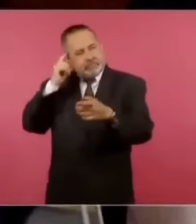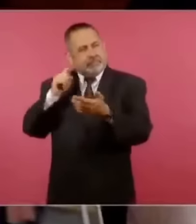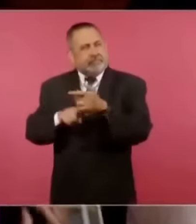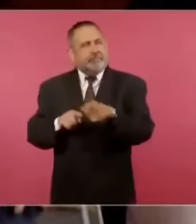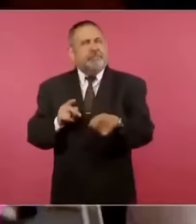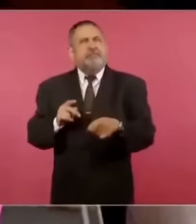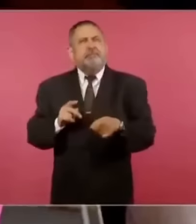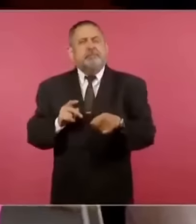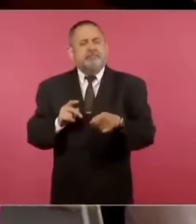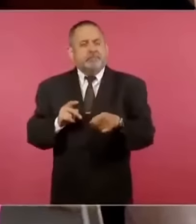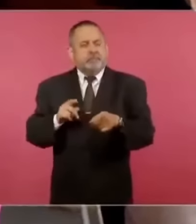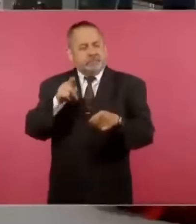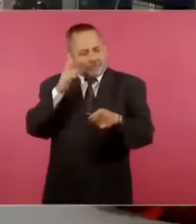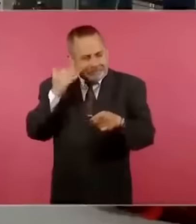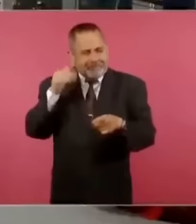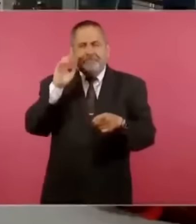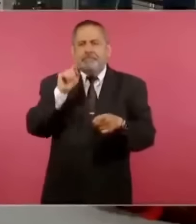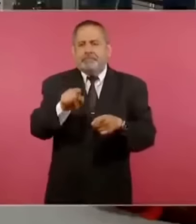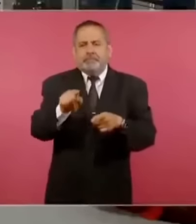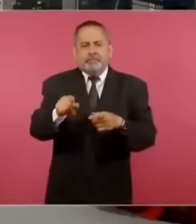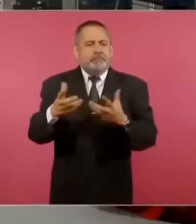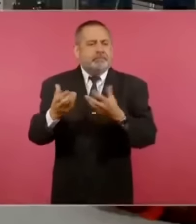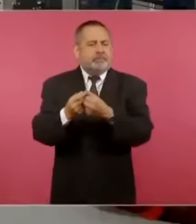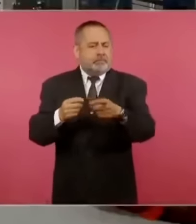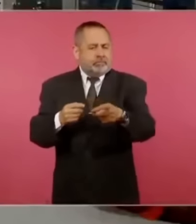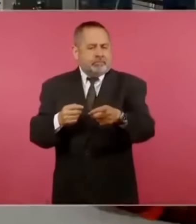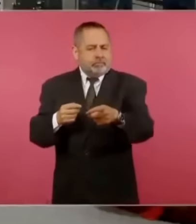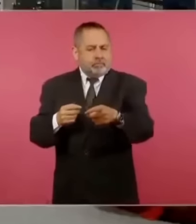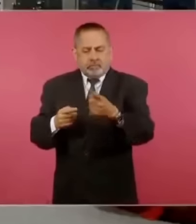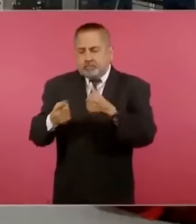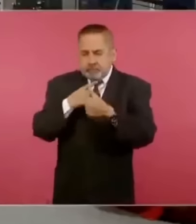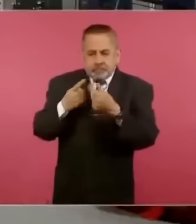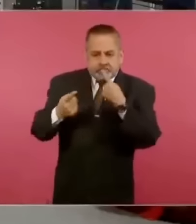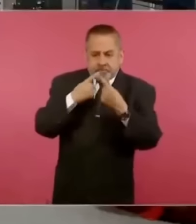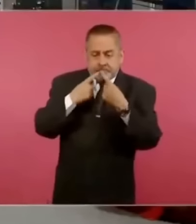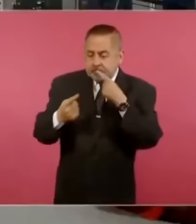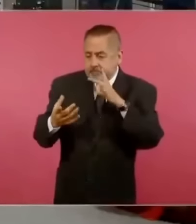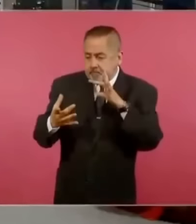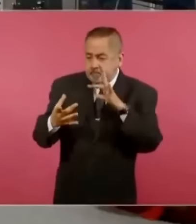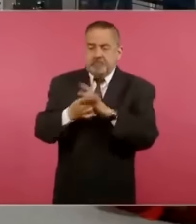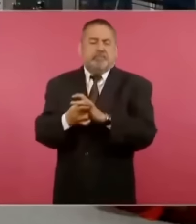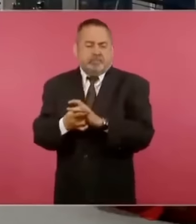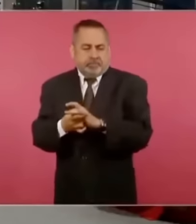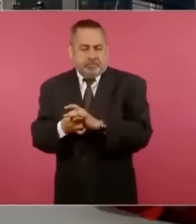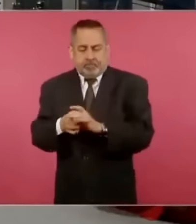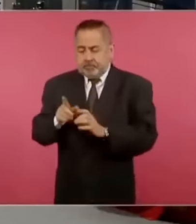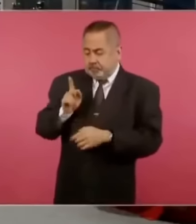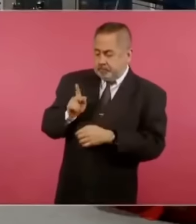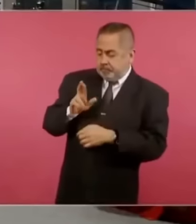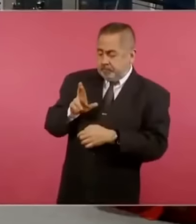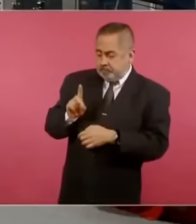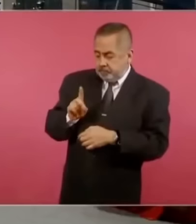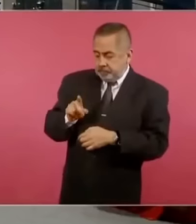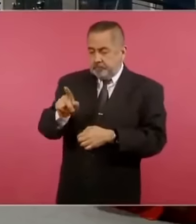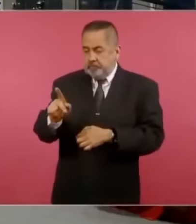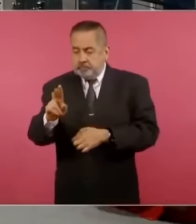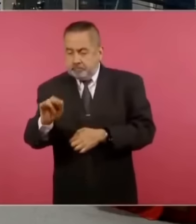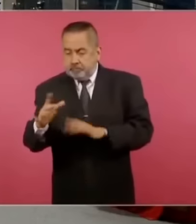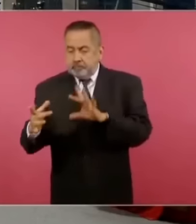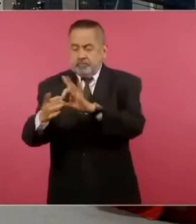era del PRD, que él llegaba, pues que se lograba, o sea, el PRD con el PRI, pues es como